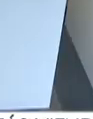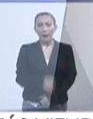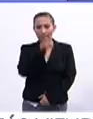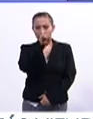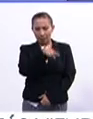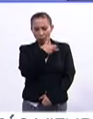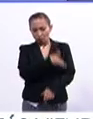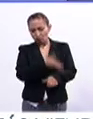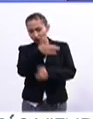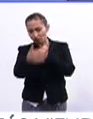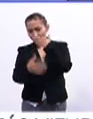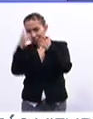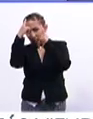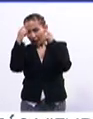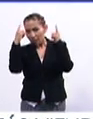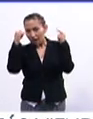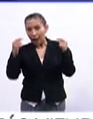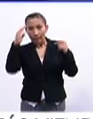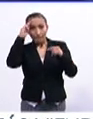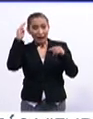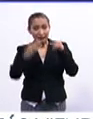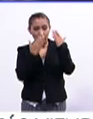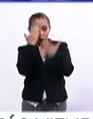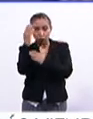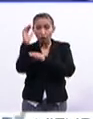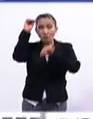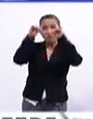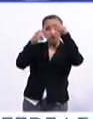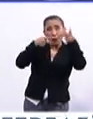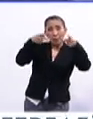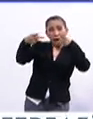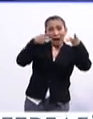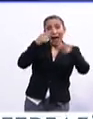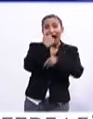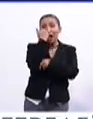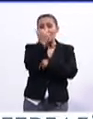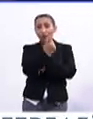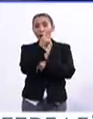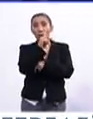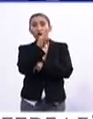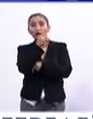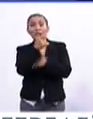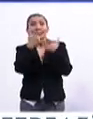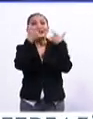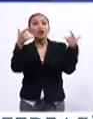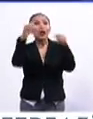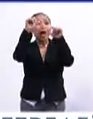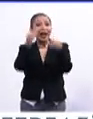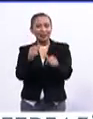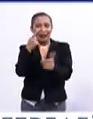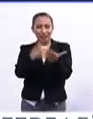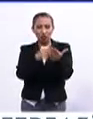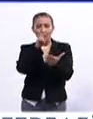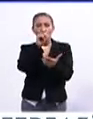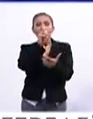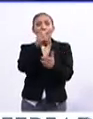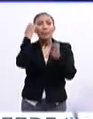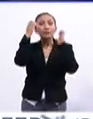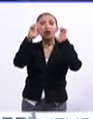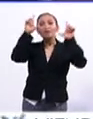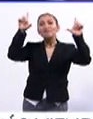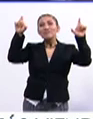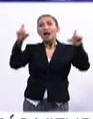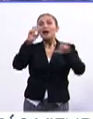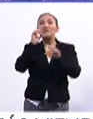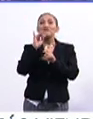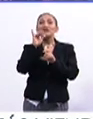Como parte del proceso de graduación de la maestría en estudios curatoriales, los alumnos del posgrado en Historia del Arte de la UNAM exponen